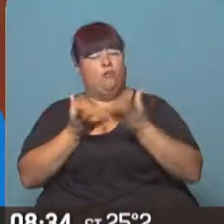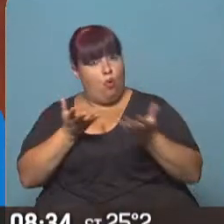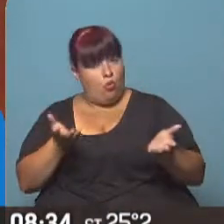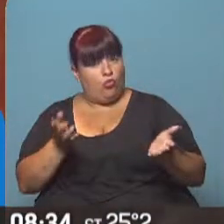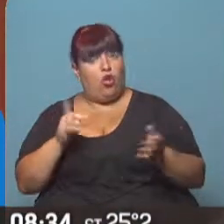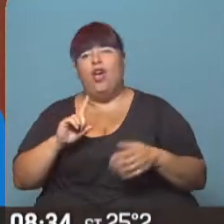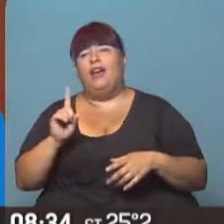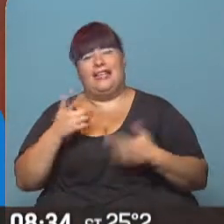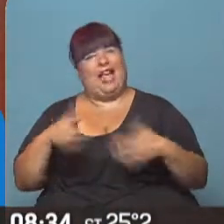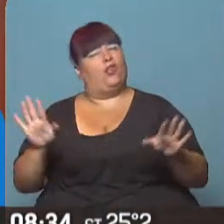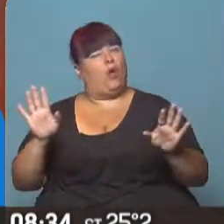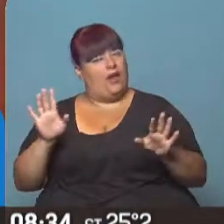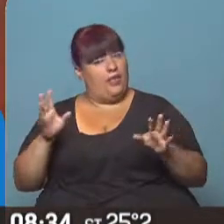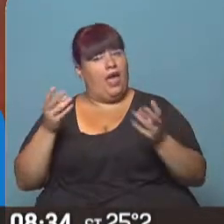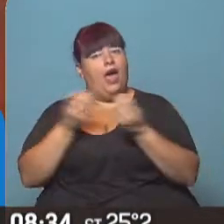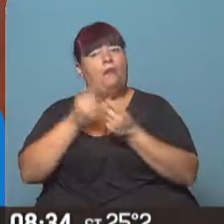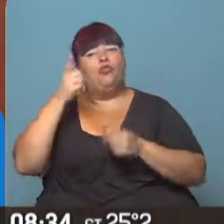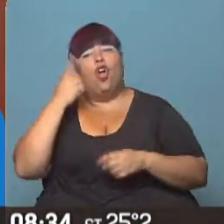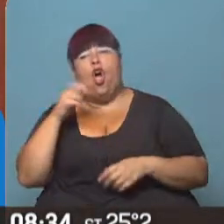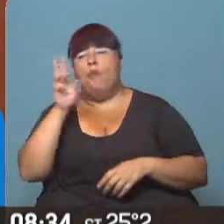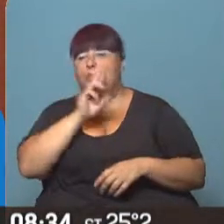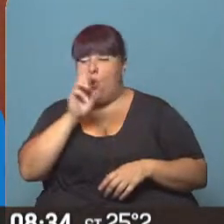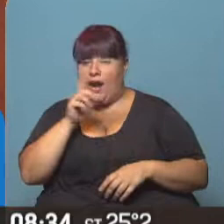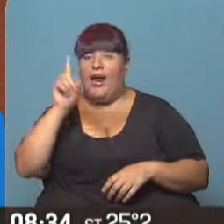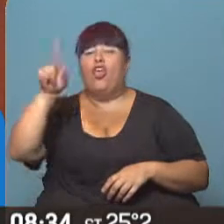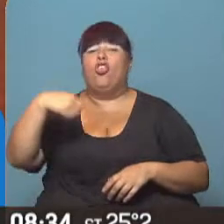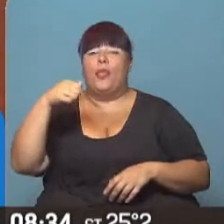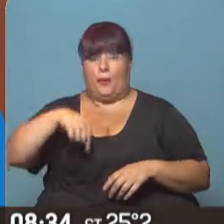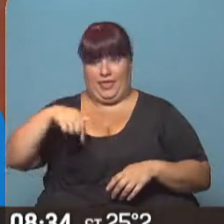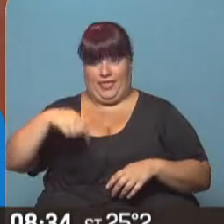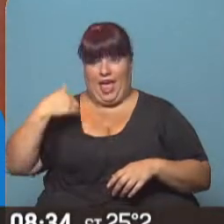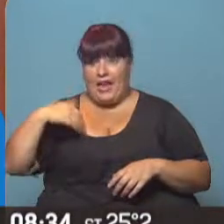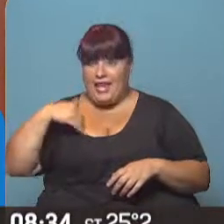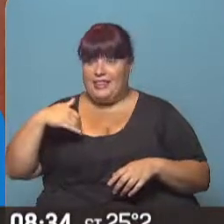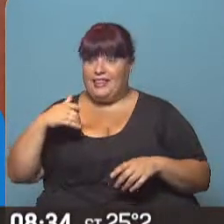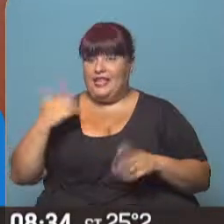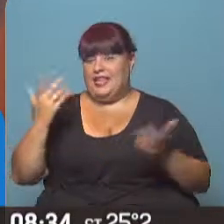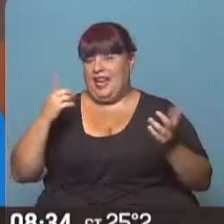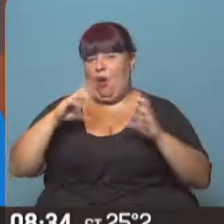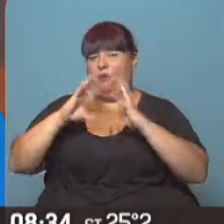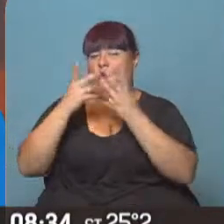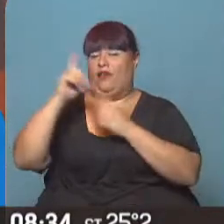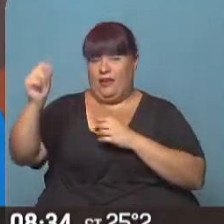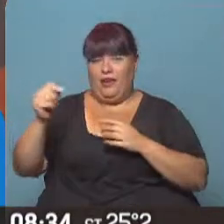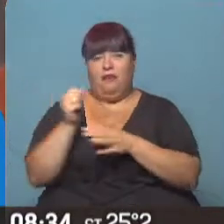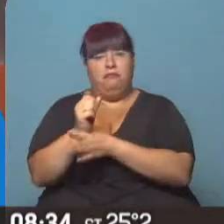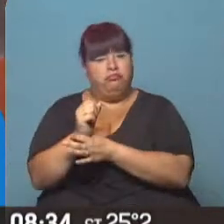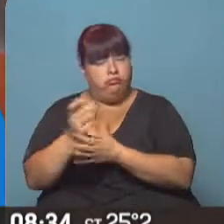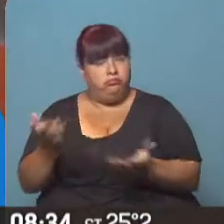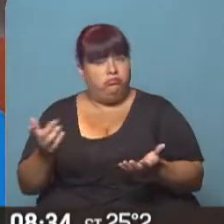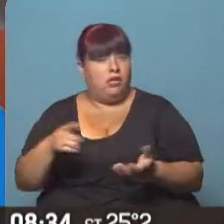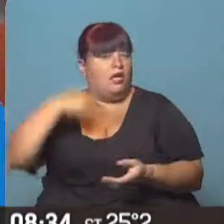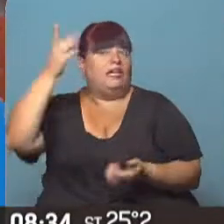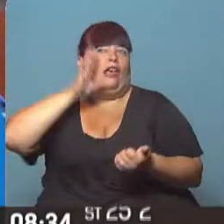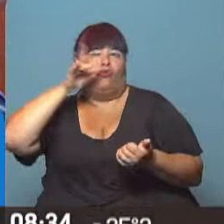mundo. No es casual que muchos hombres y mujeres que provienen de este país tan distante del mundo se destaquen